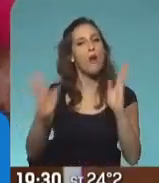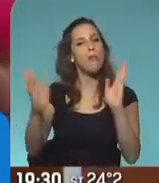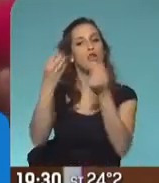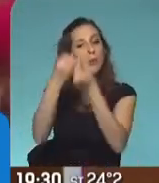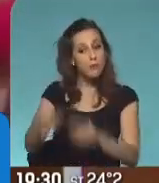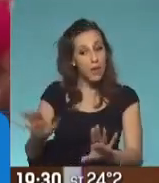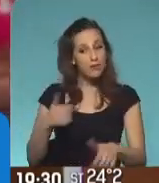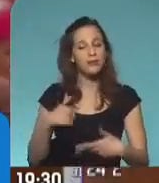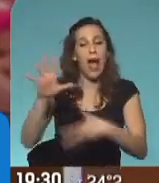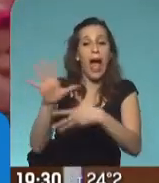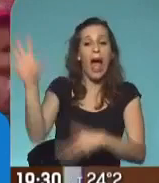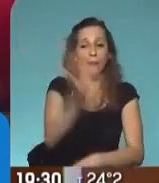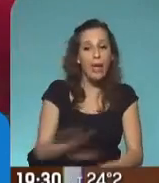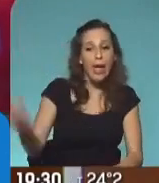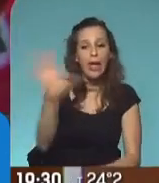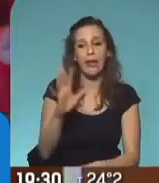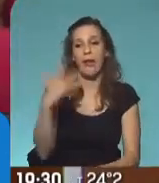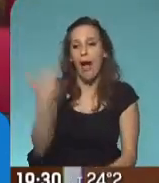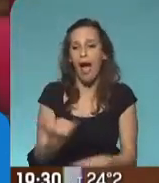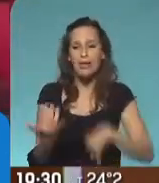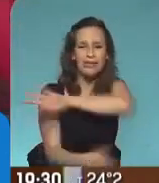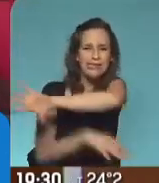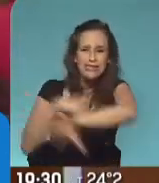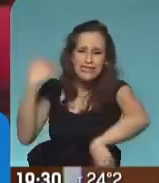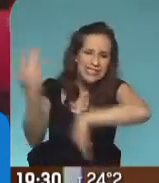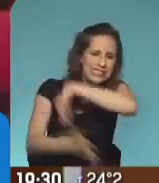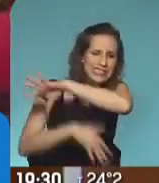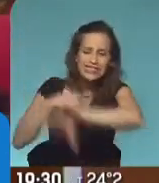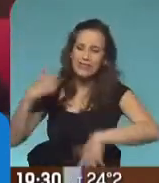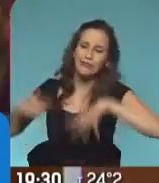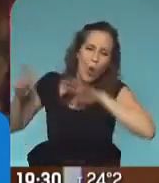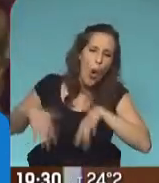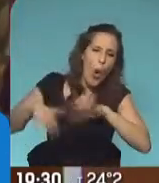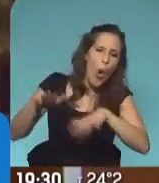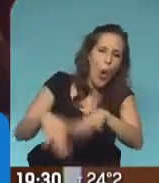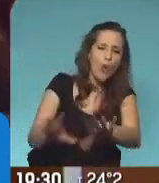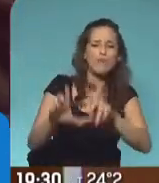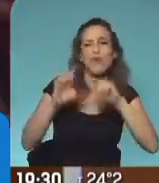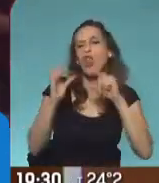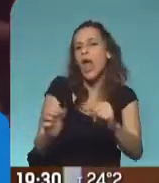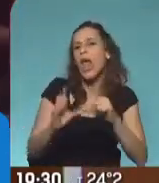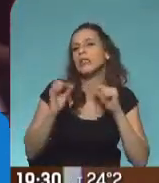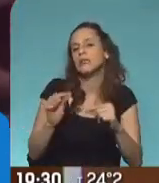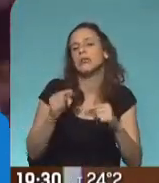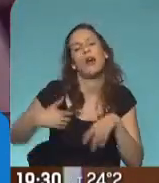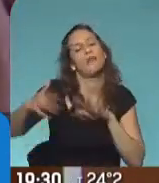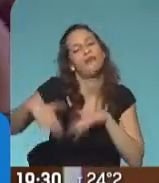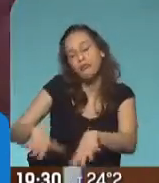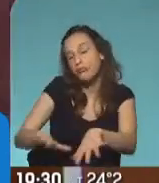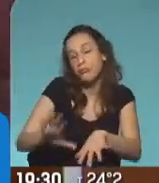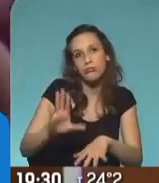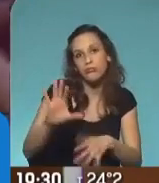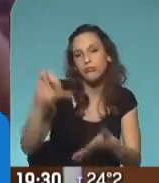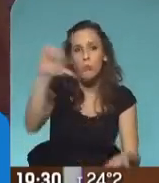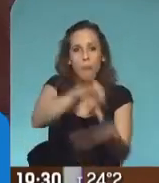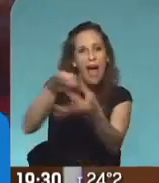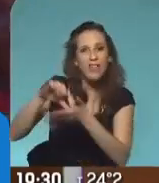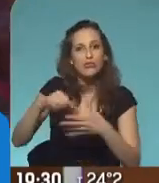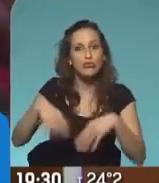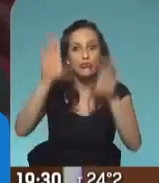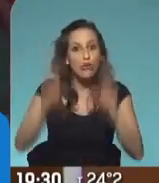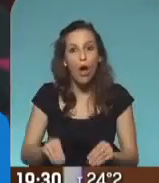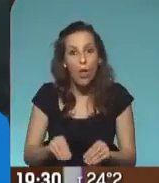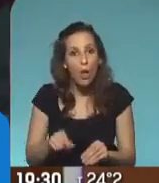de ebullición. Vemos cada día surgir movilizaciones en todos los países. Ustedes anunciaban recientemente un